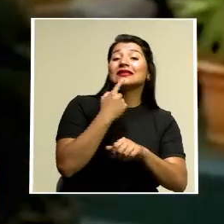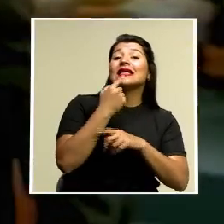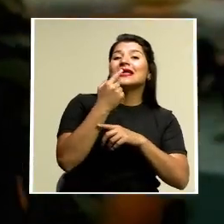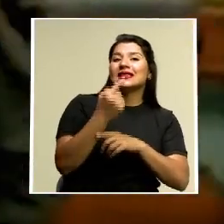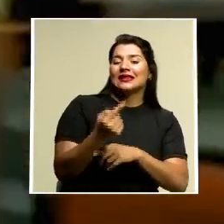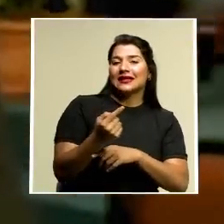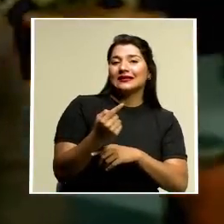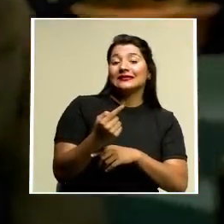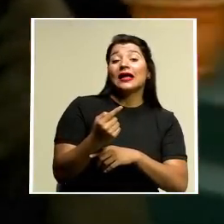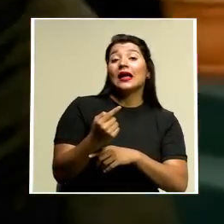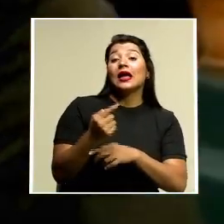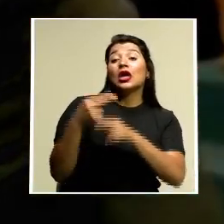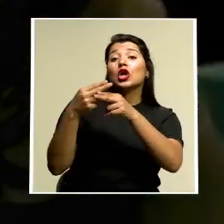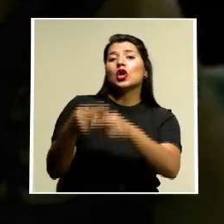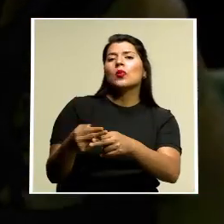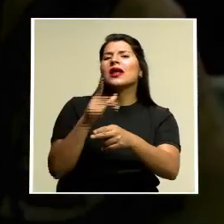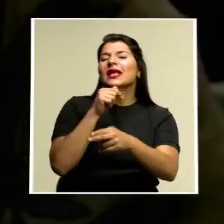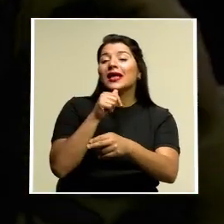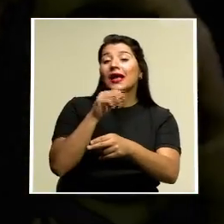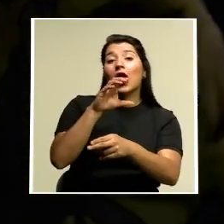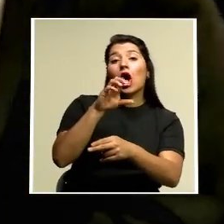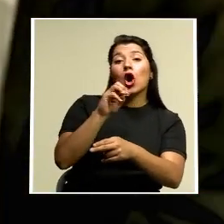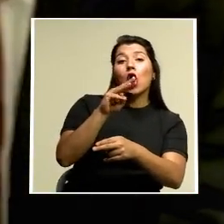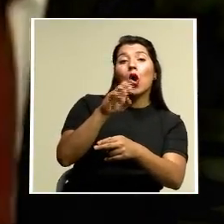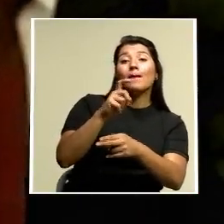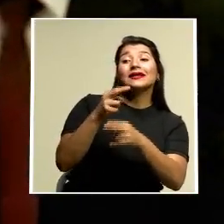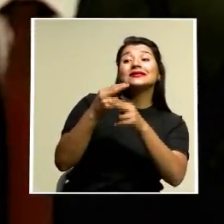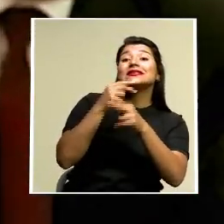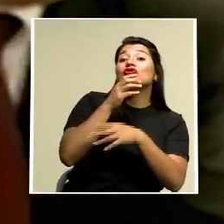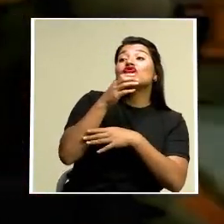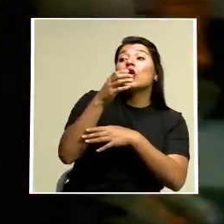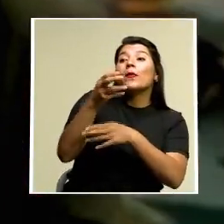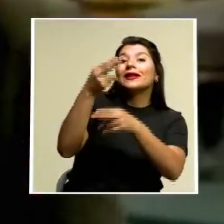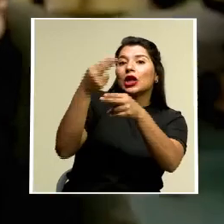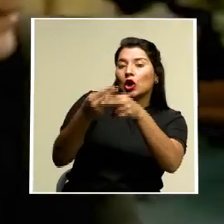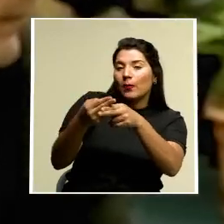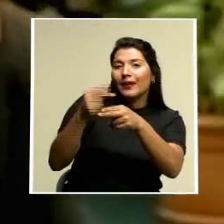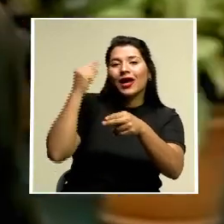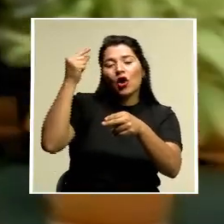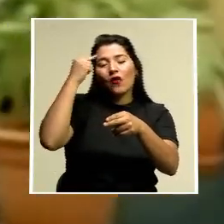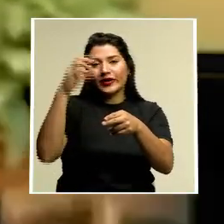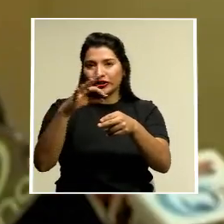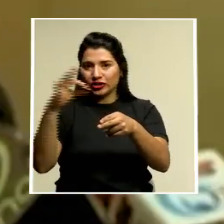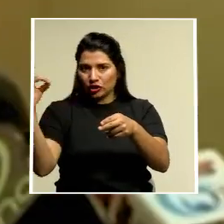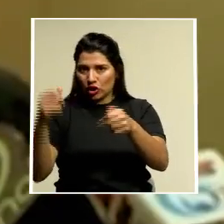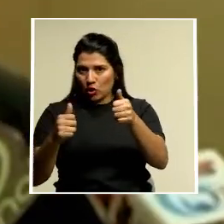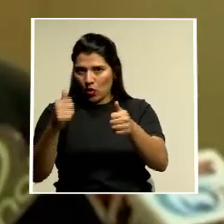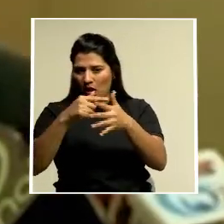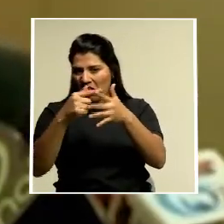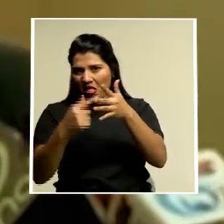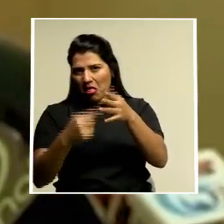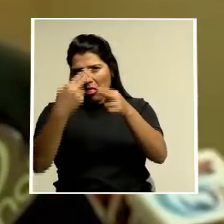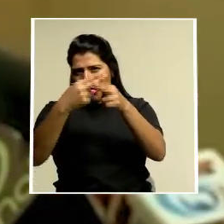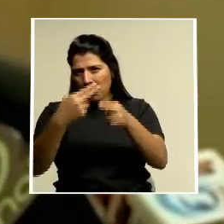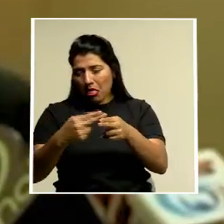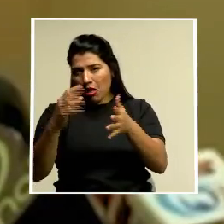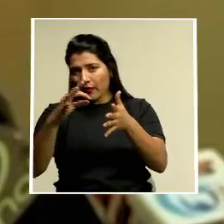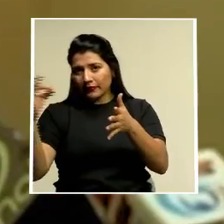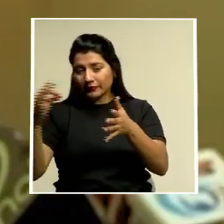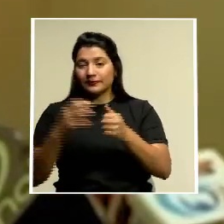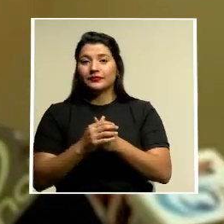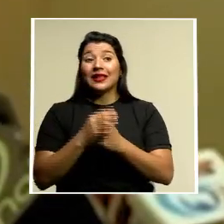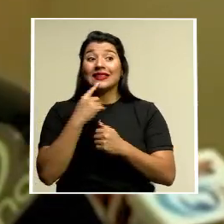los efectos. El Consejo de Gobierno, por iniciativa del Ministerio de Comercio Exterior, designará al funcionario que representará al país ante dicha